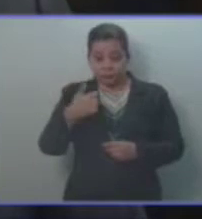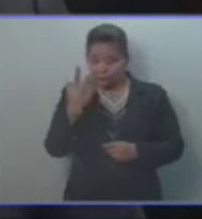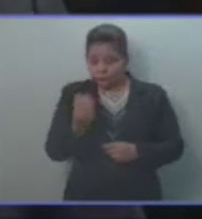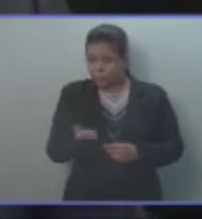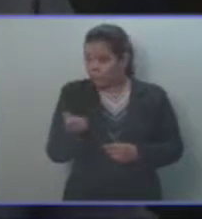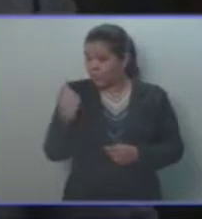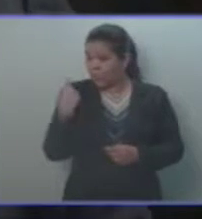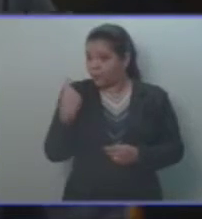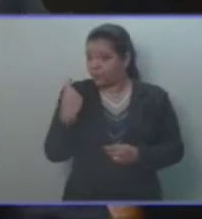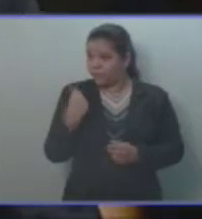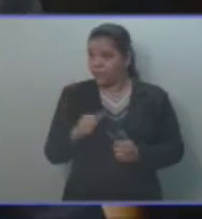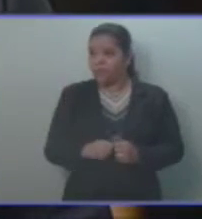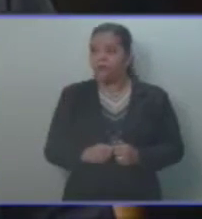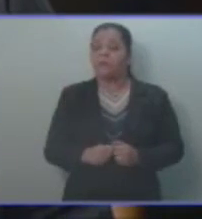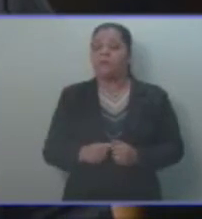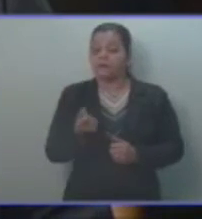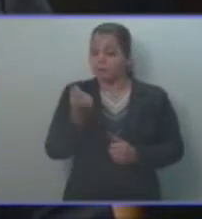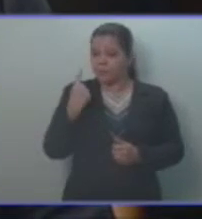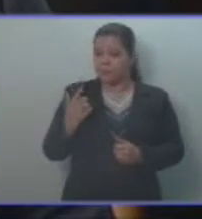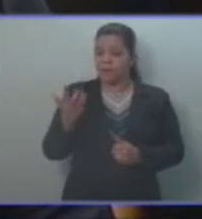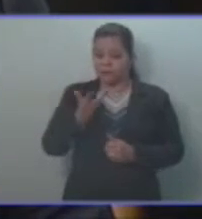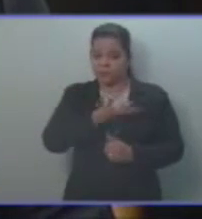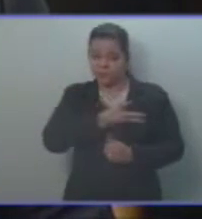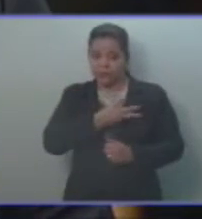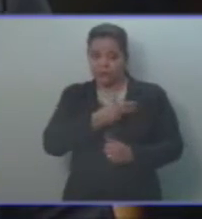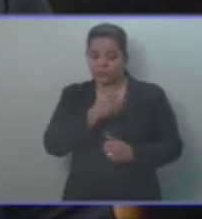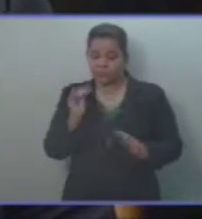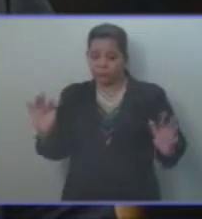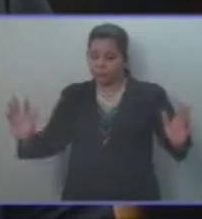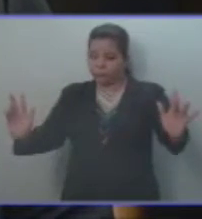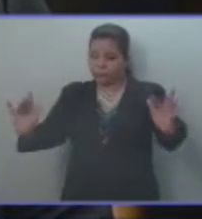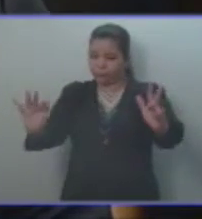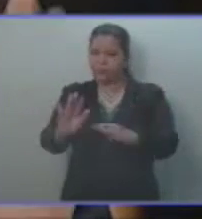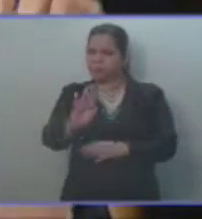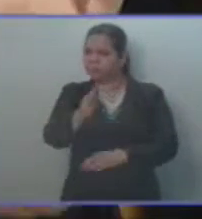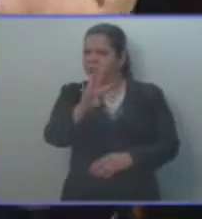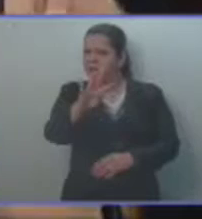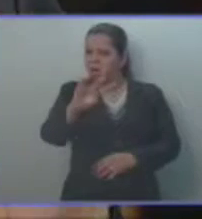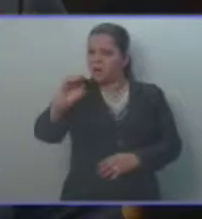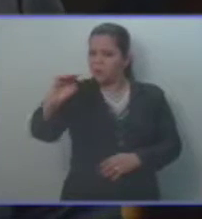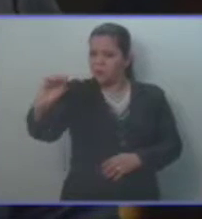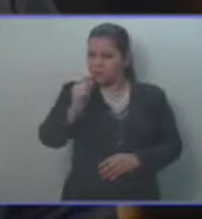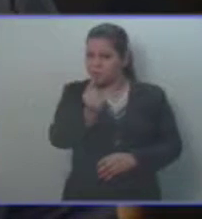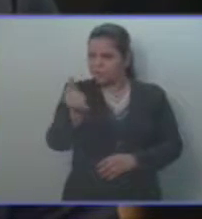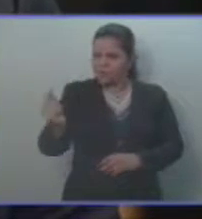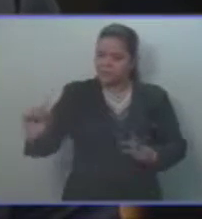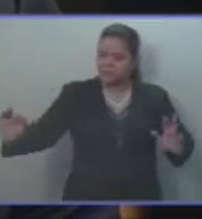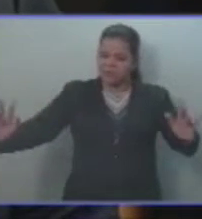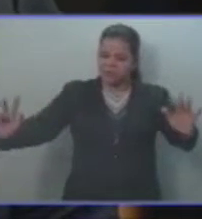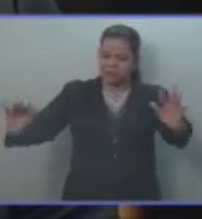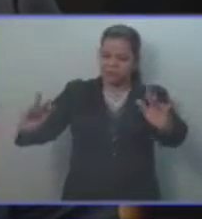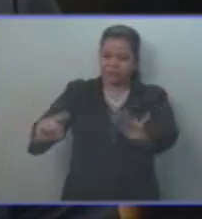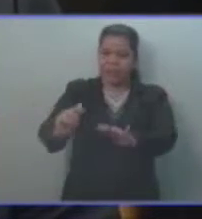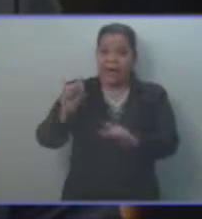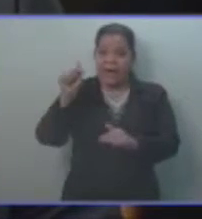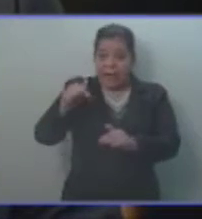algunas horas, nos concentramos aproximadamente unas 400 personas en donde estaba el palo de